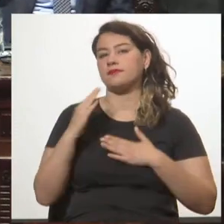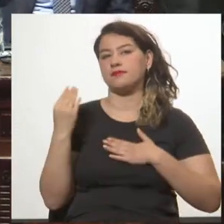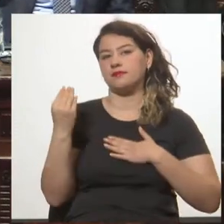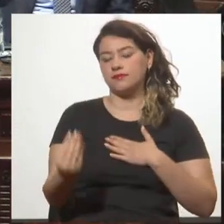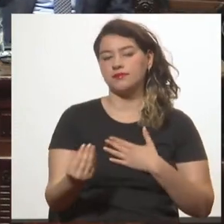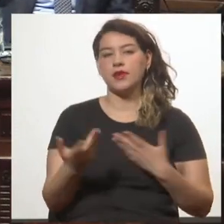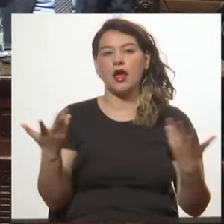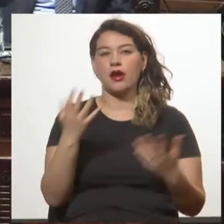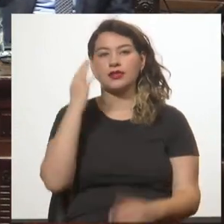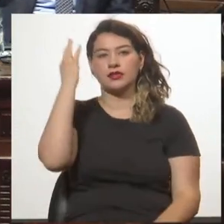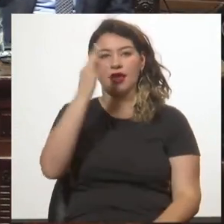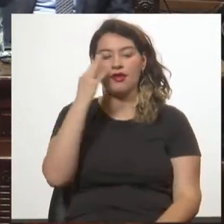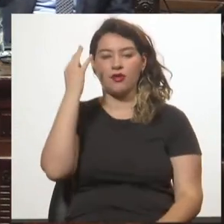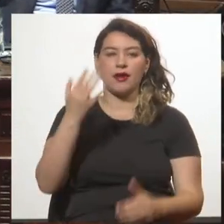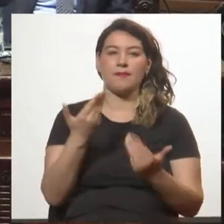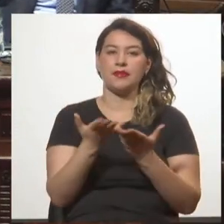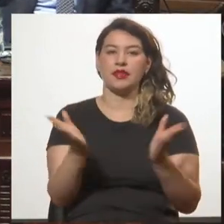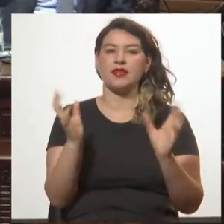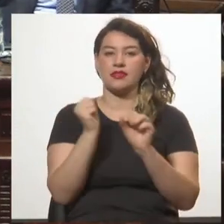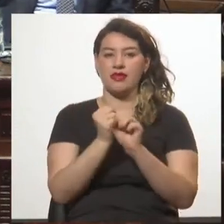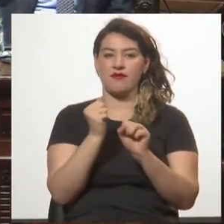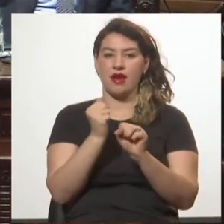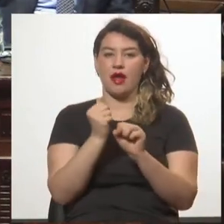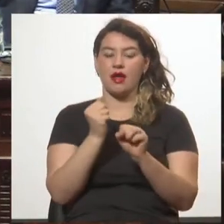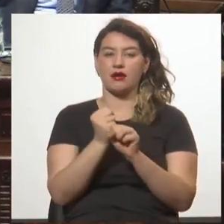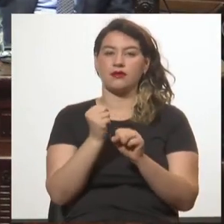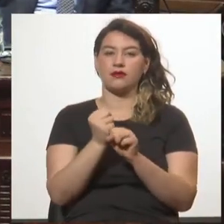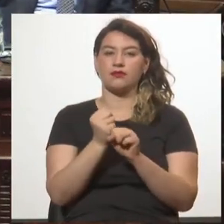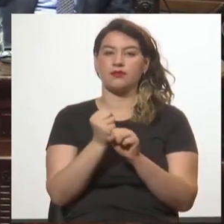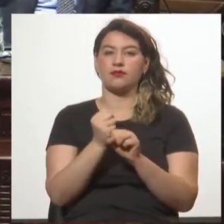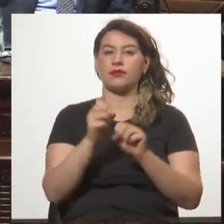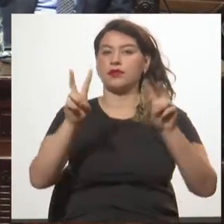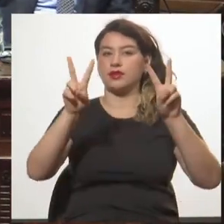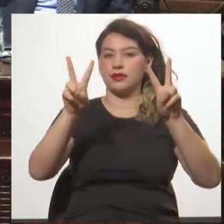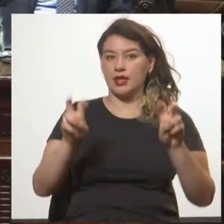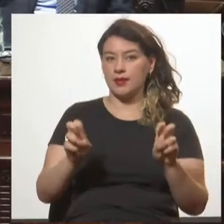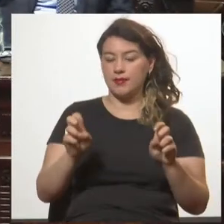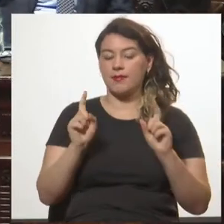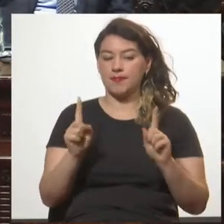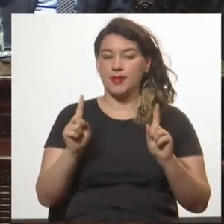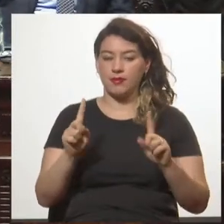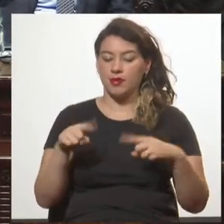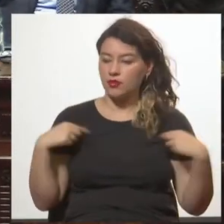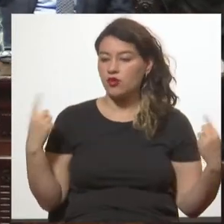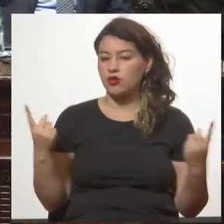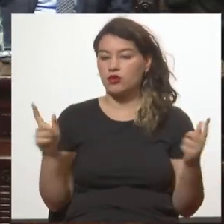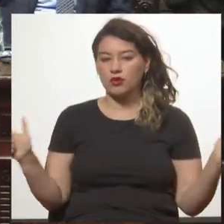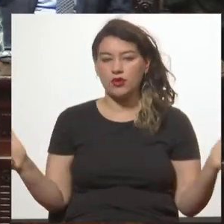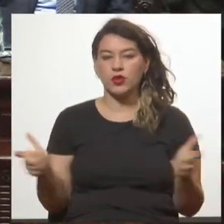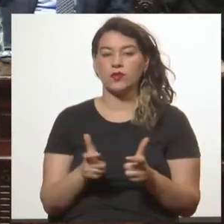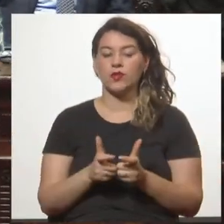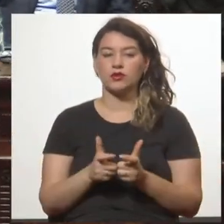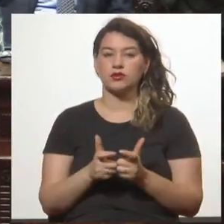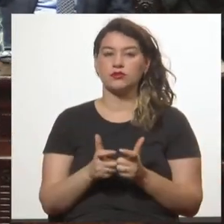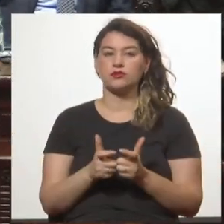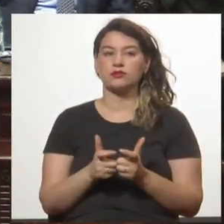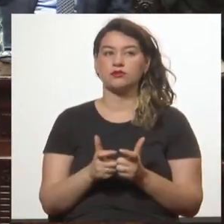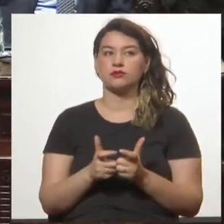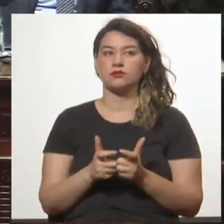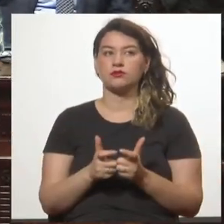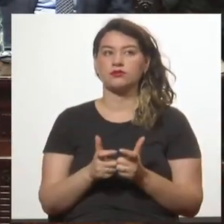el senado ingresa ahora a la consideración del tema por el cual fue convocado